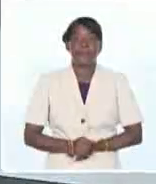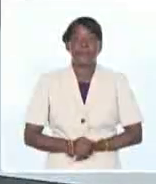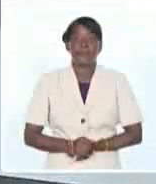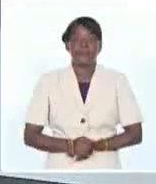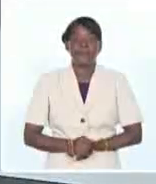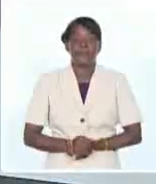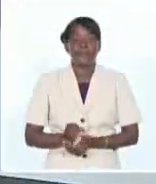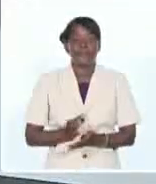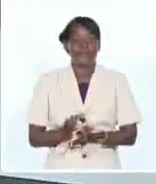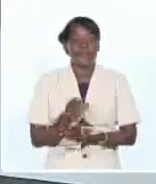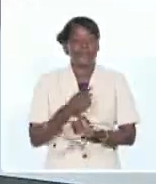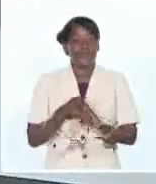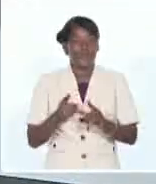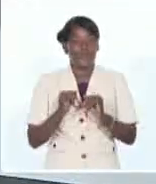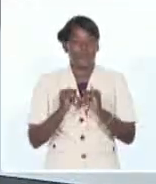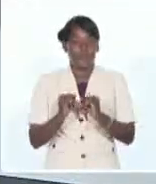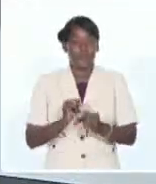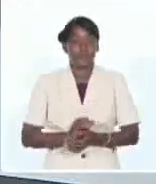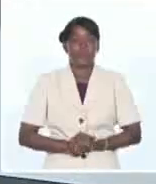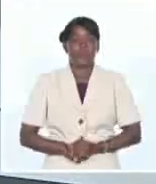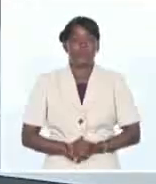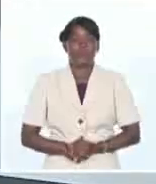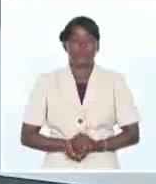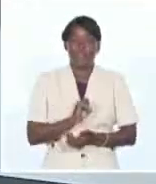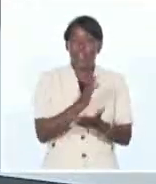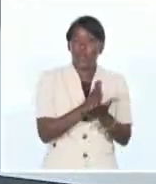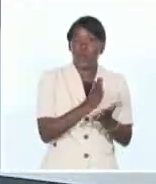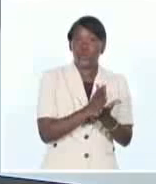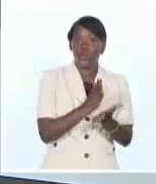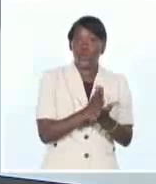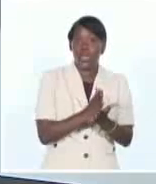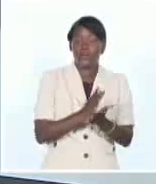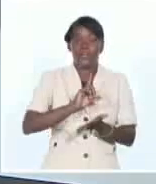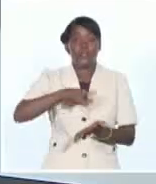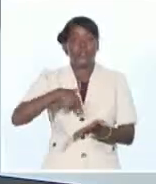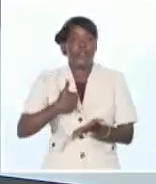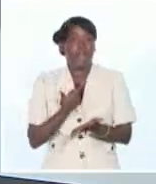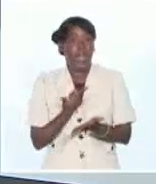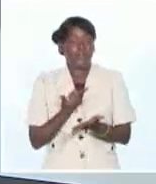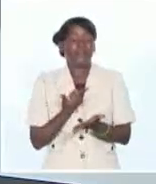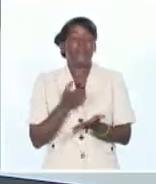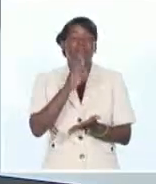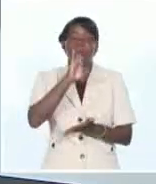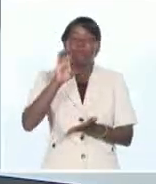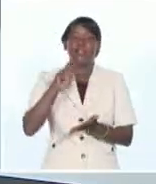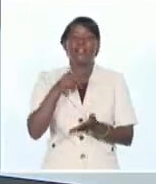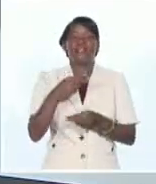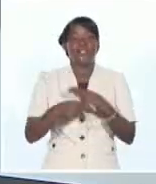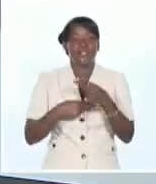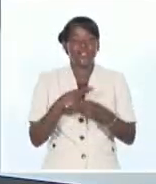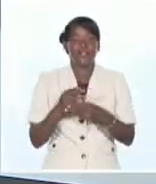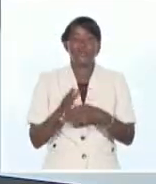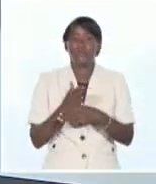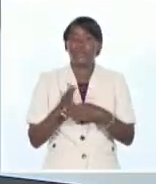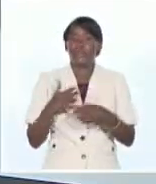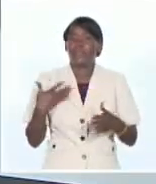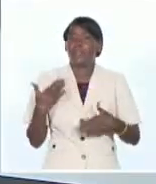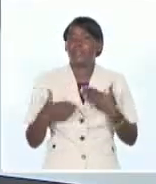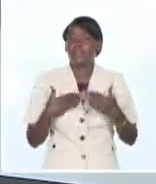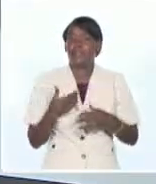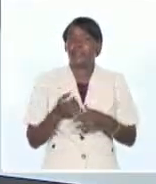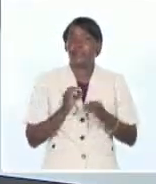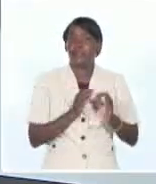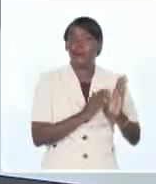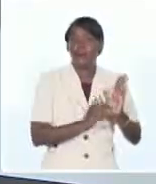Y continuamos hablando del cierre del verano y los estudiantes de las escuelas de arte han tenido participación en las actividades durante estos meses.